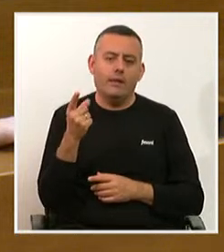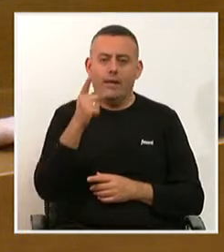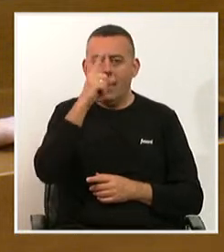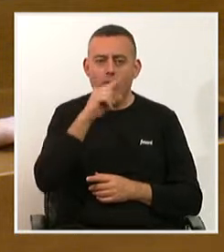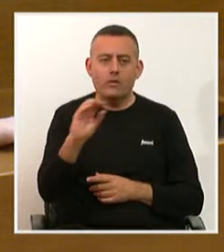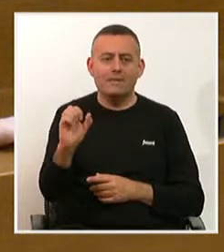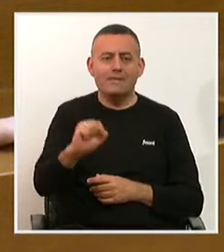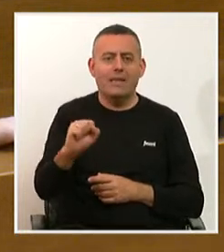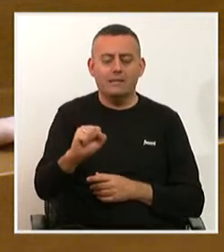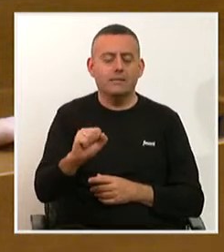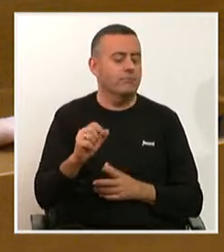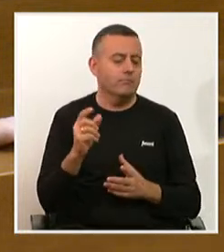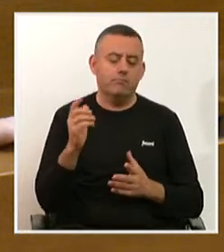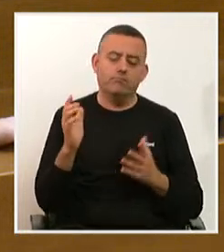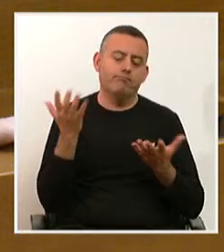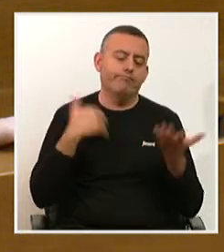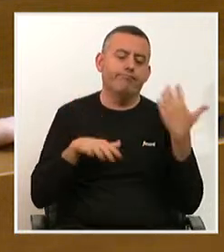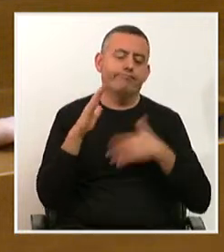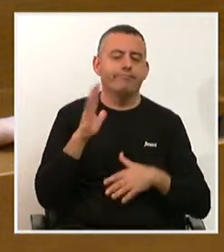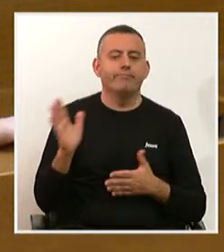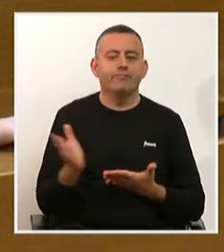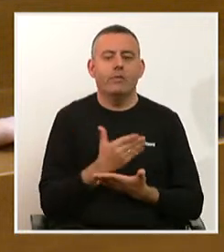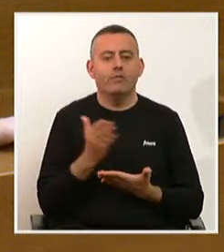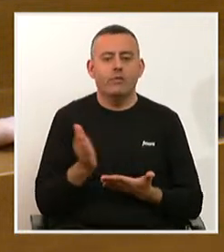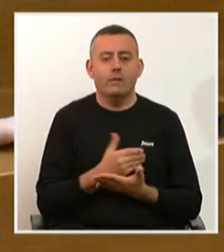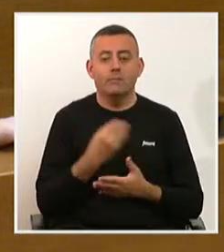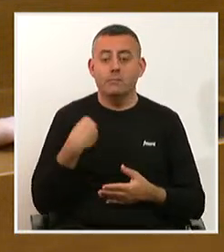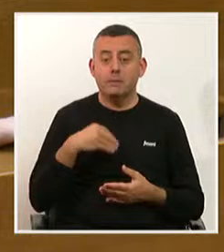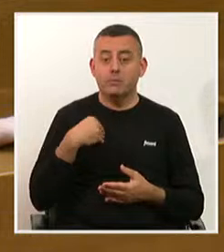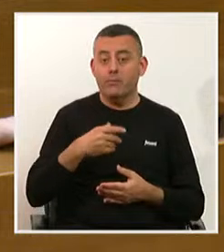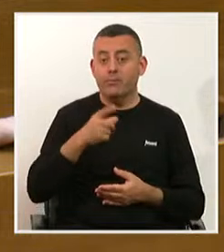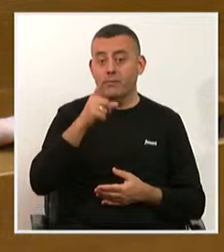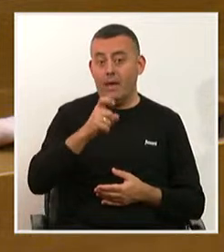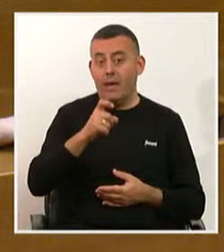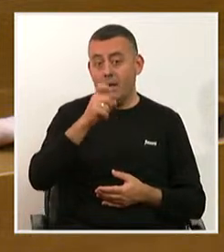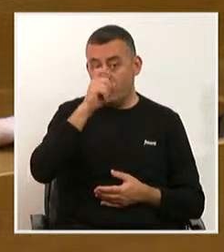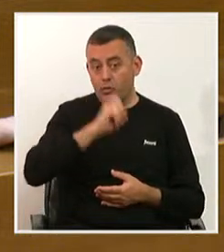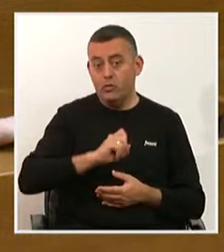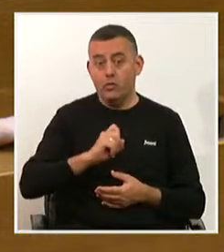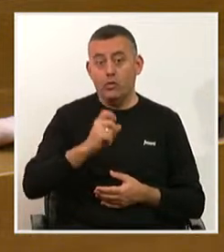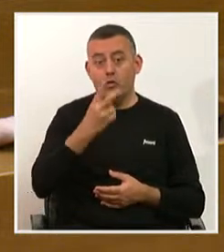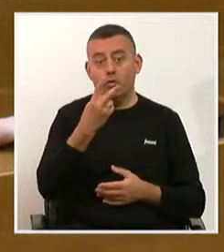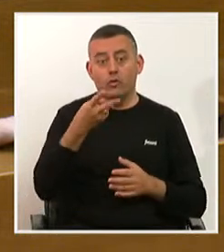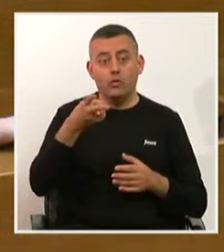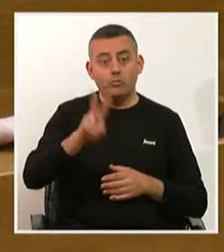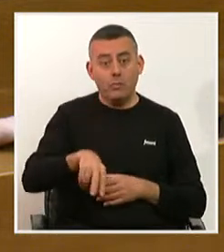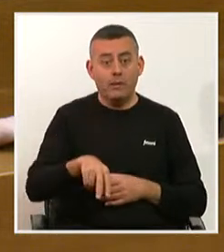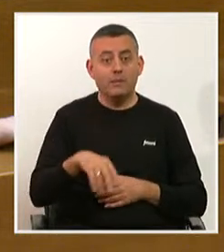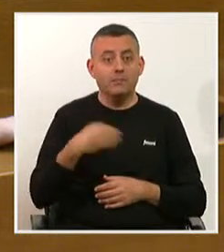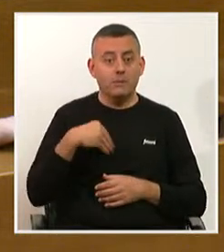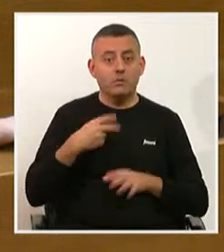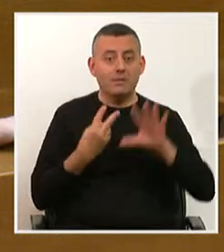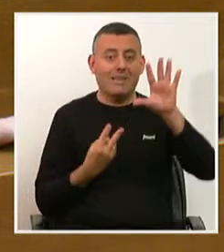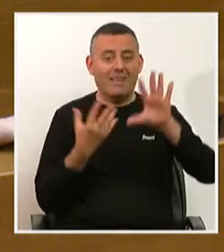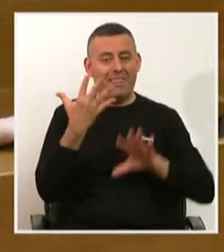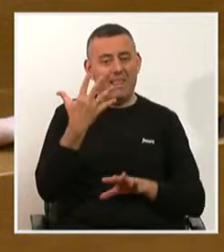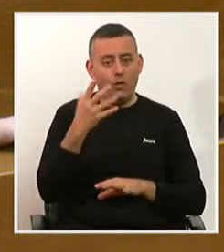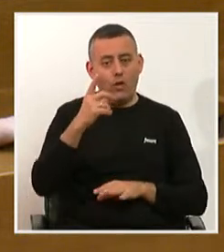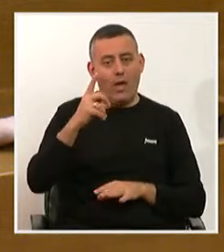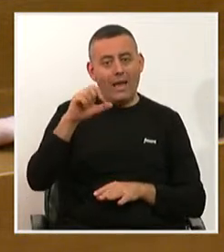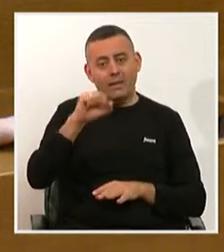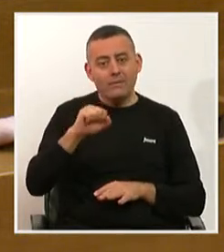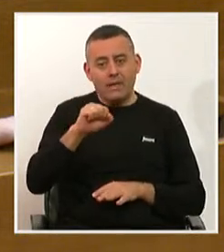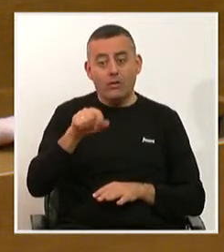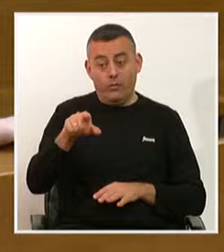con que vanar aniversar igual que van seres el que van